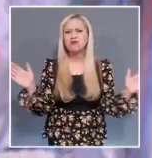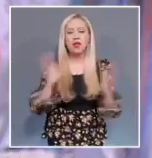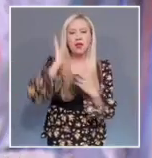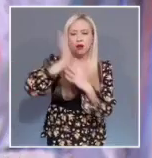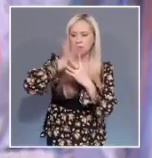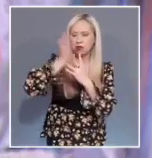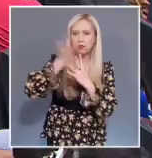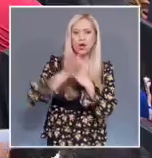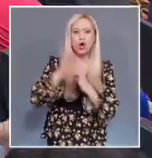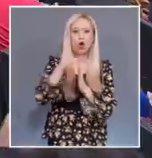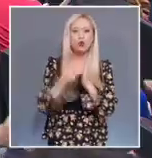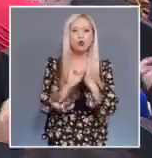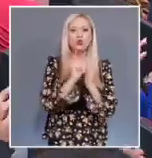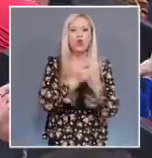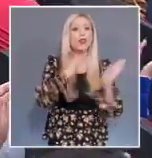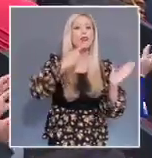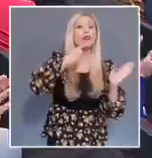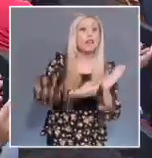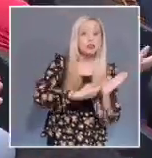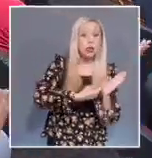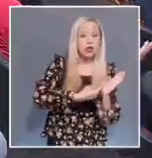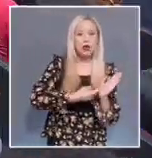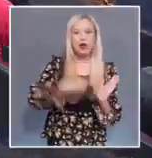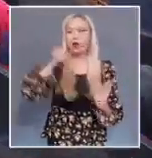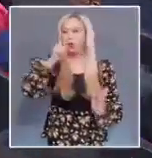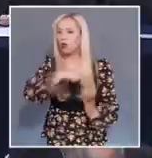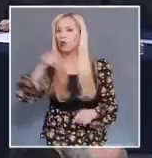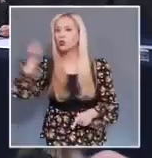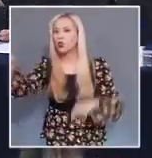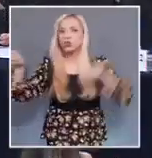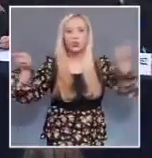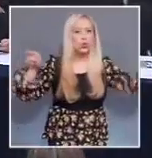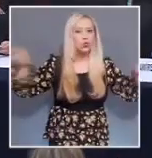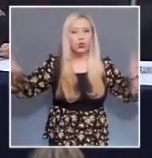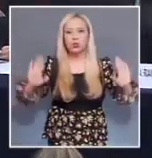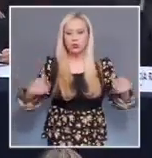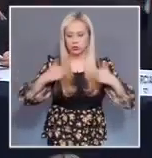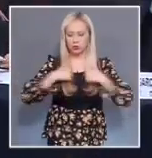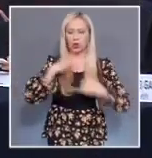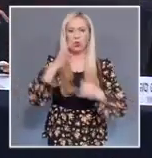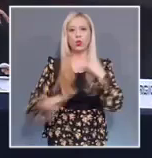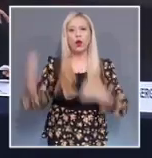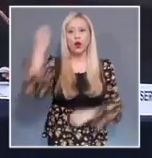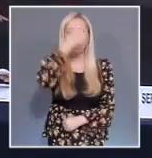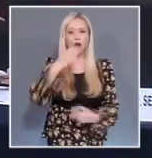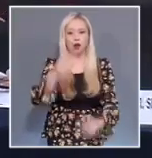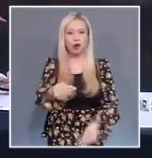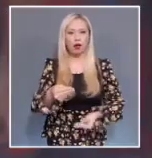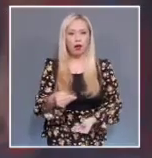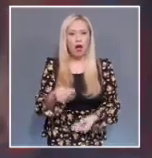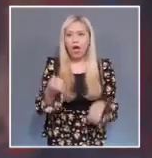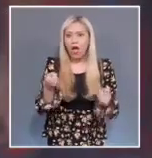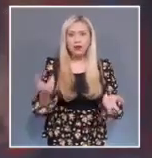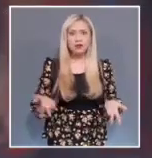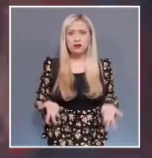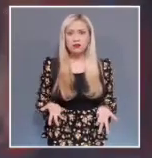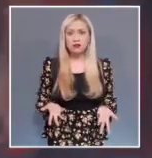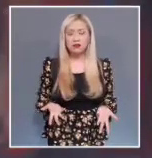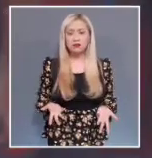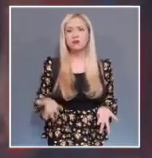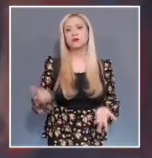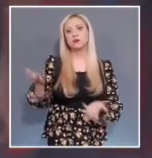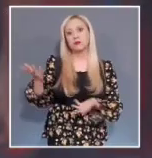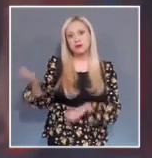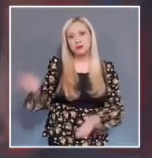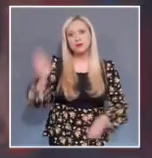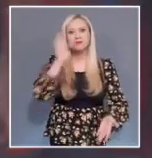yo te reviso. En la obra, diversos especialistas contribuyen al análisis de los votos y los aportes del ministro en retiro durante su periodo